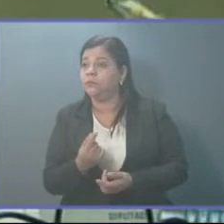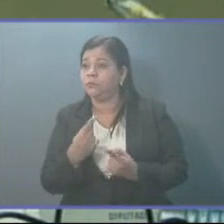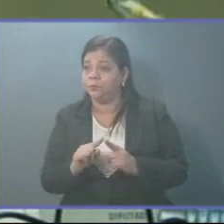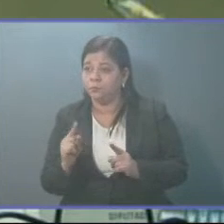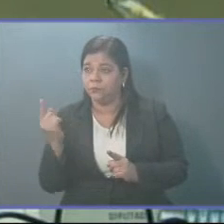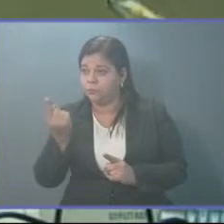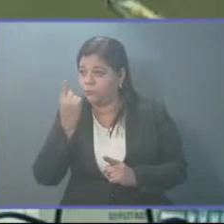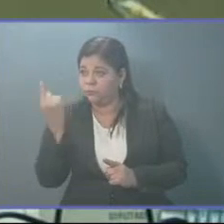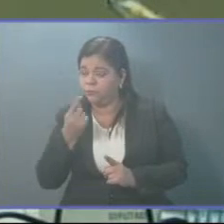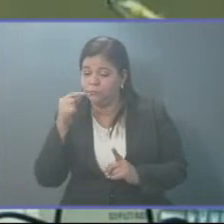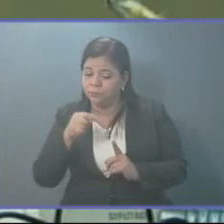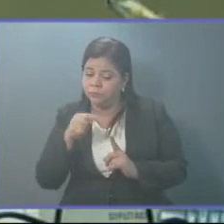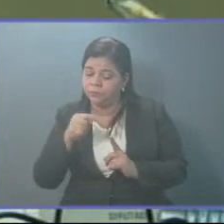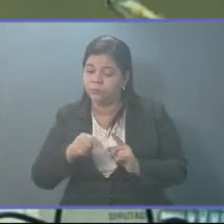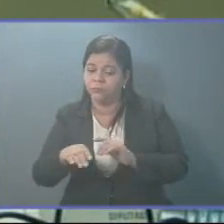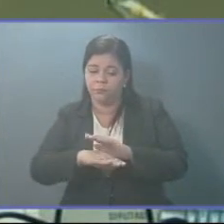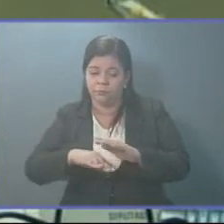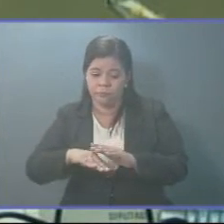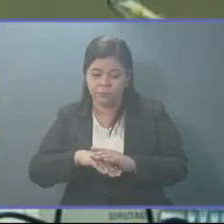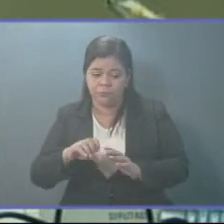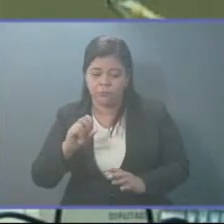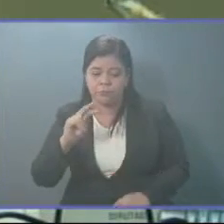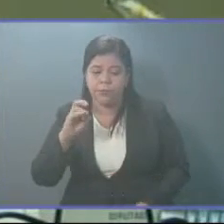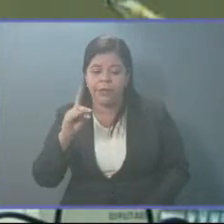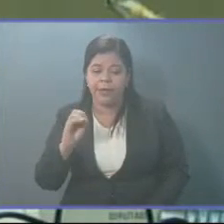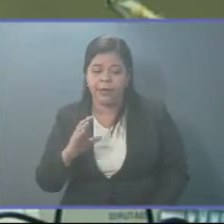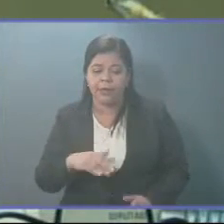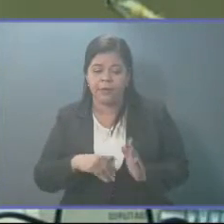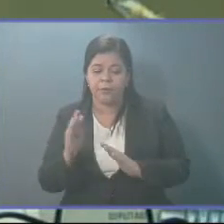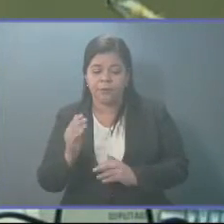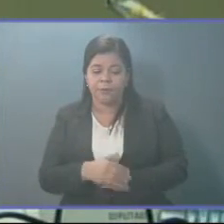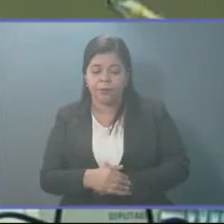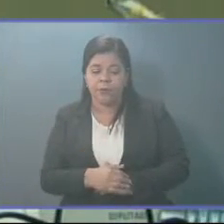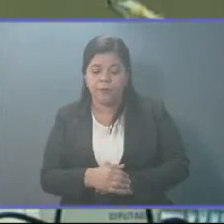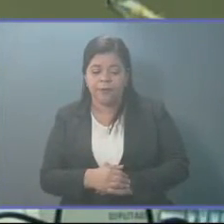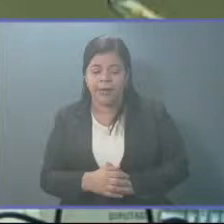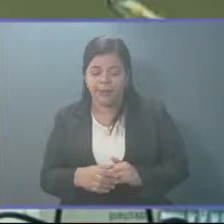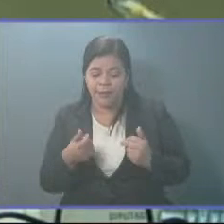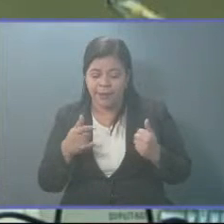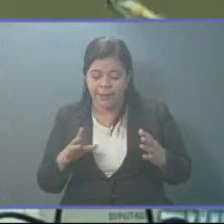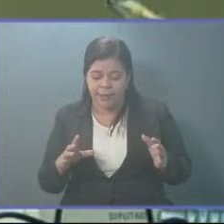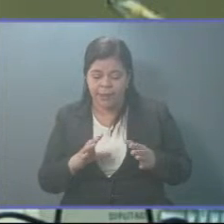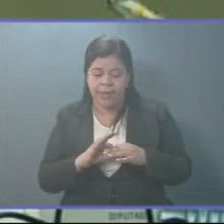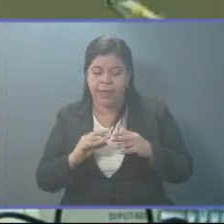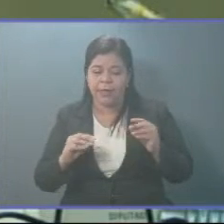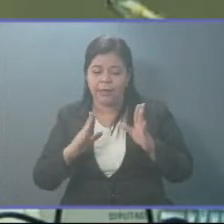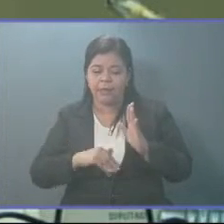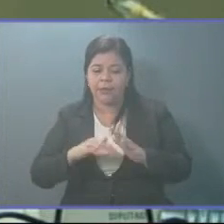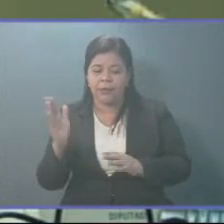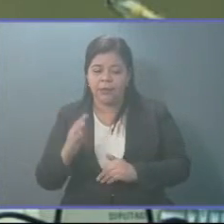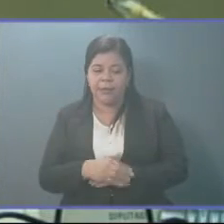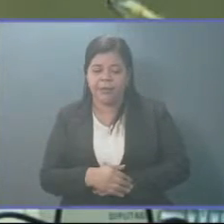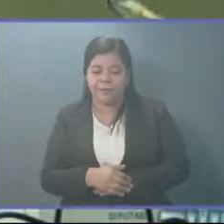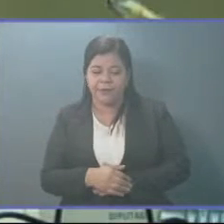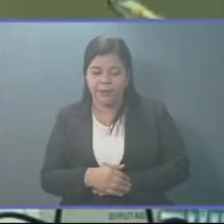únicamente sobre el sueldo base y no sobre la totalidad de los ingresos